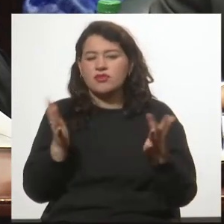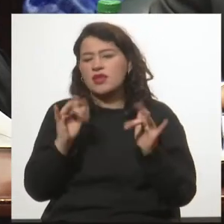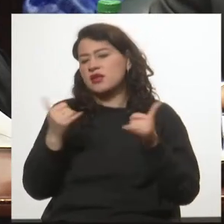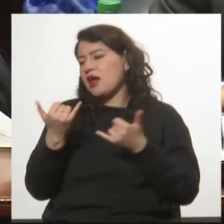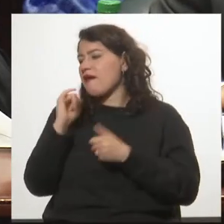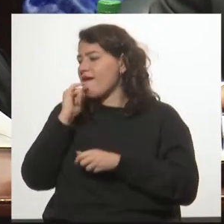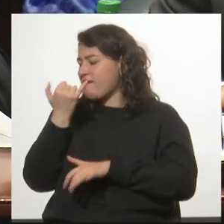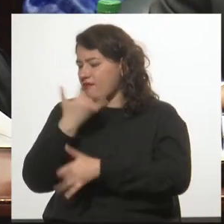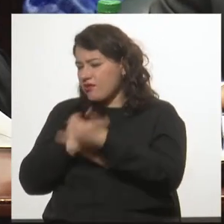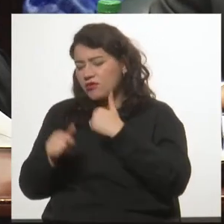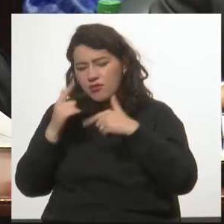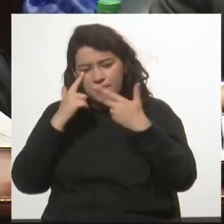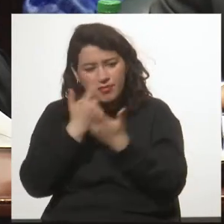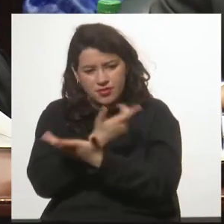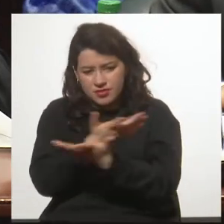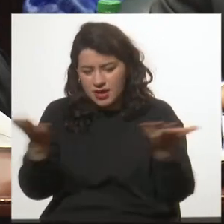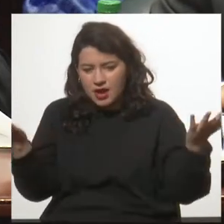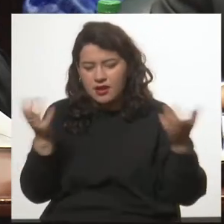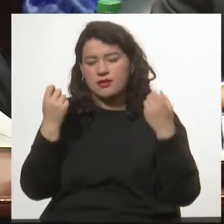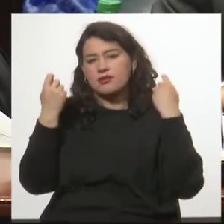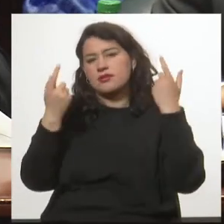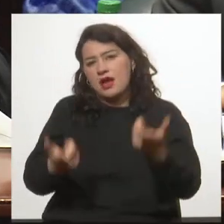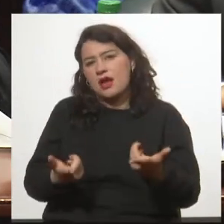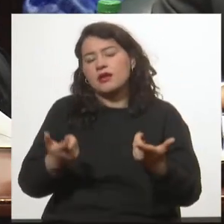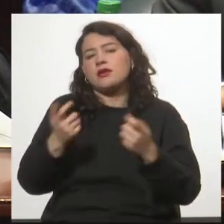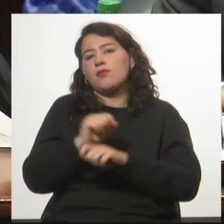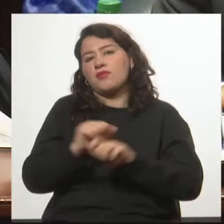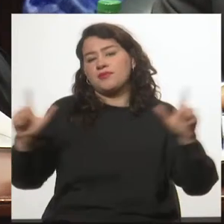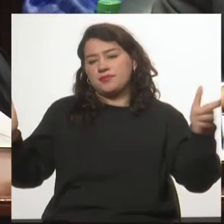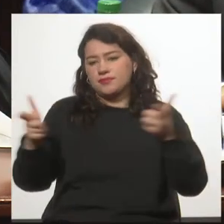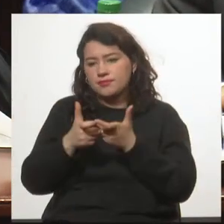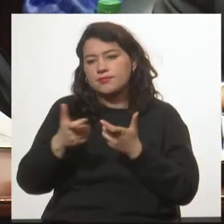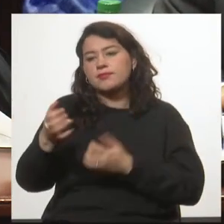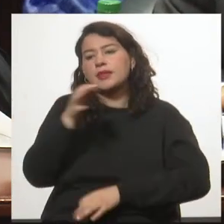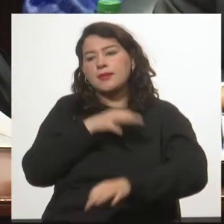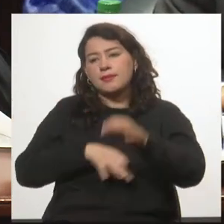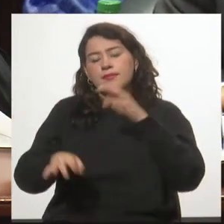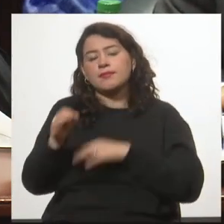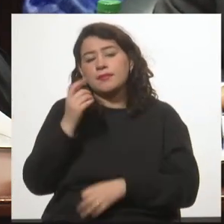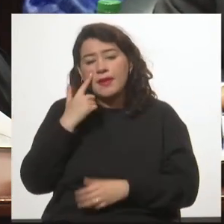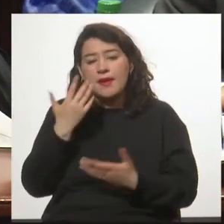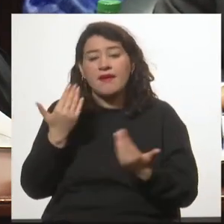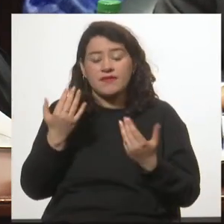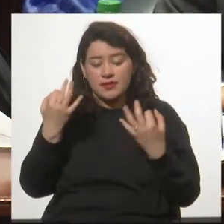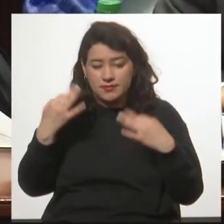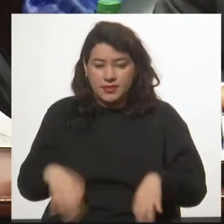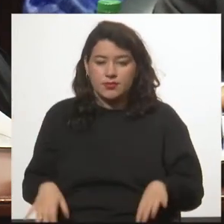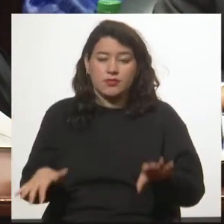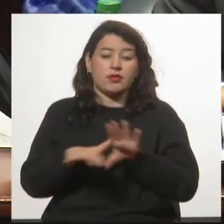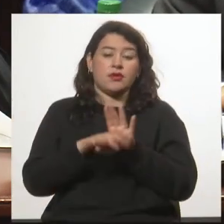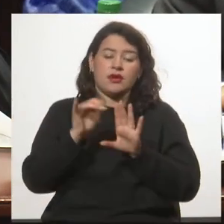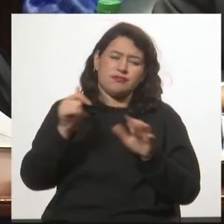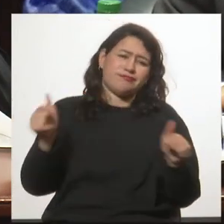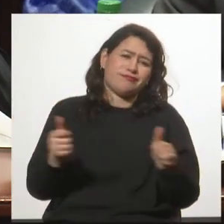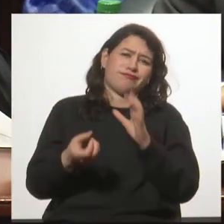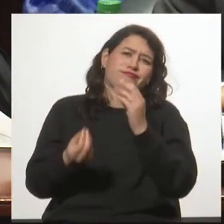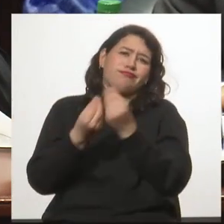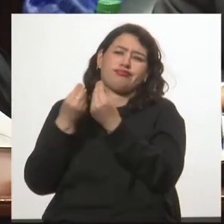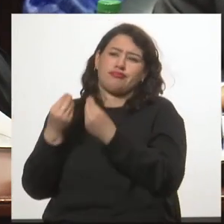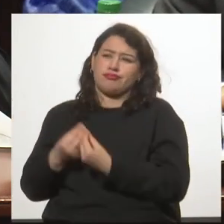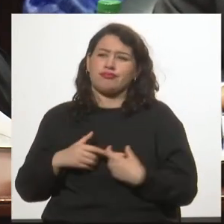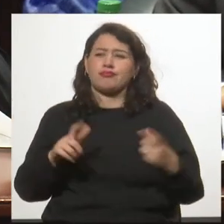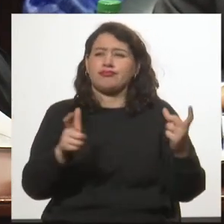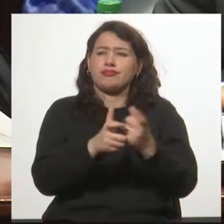de darles proporcionar la información y desarrollar las auditorías que así corresponda de esa manera se han desarrollado auditorías en